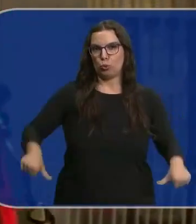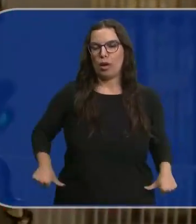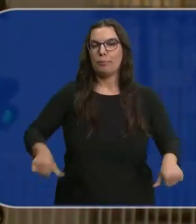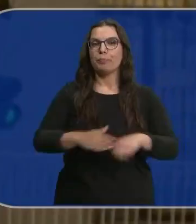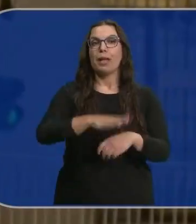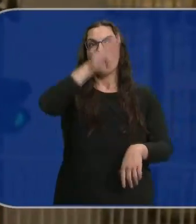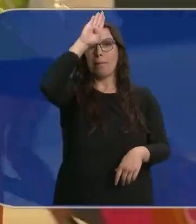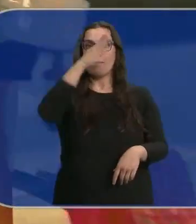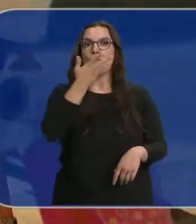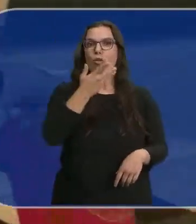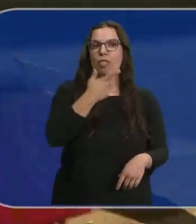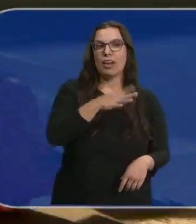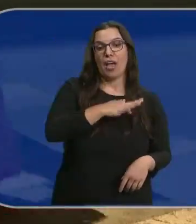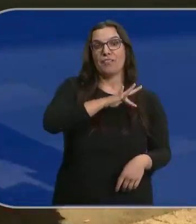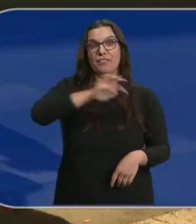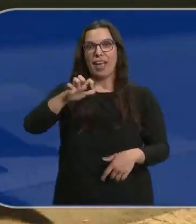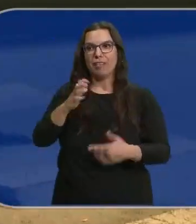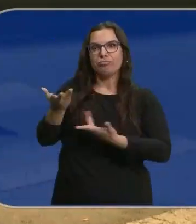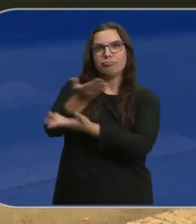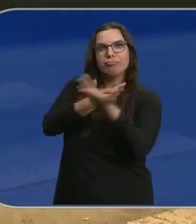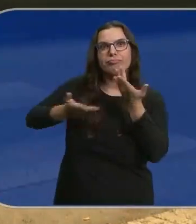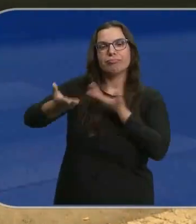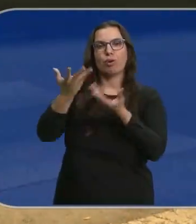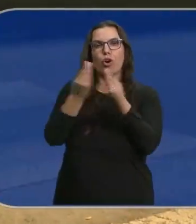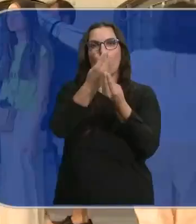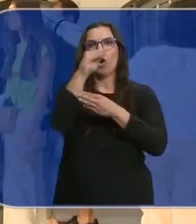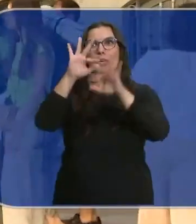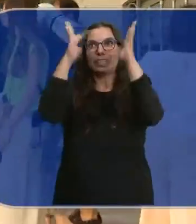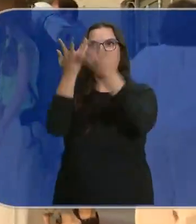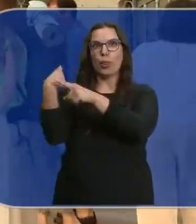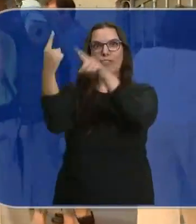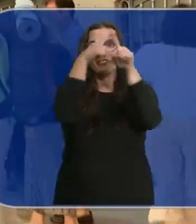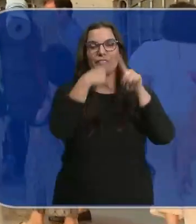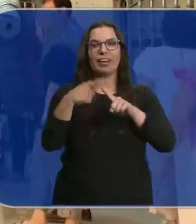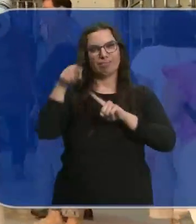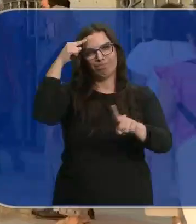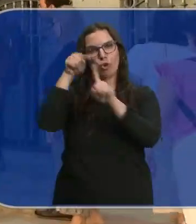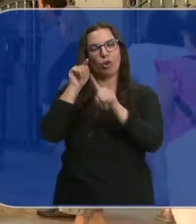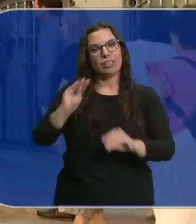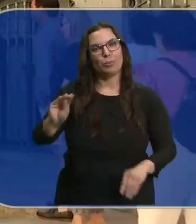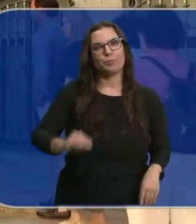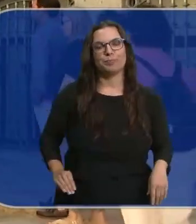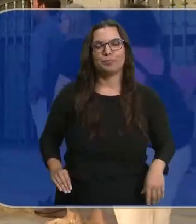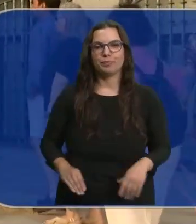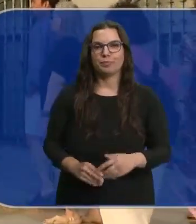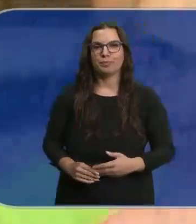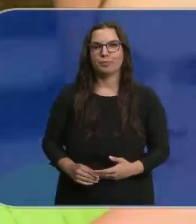Conocer al Papa y vivir la fe con jóvenes de distintos países del mundo son sus objetivos.